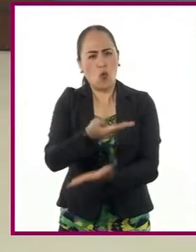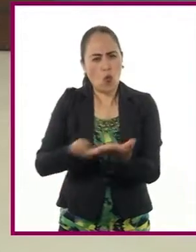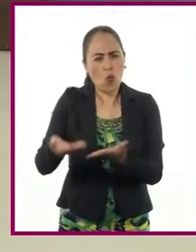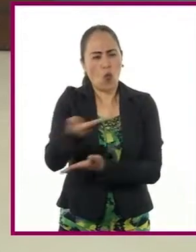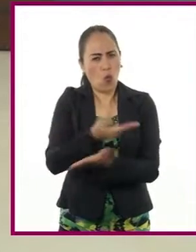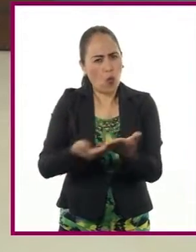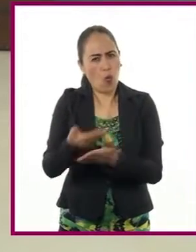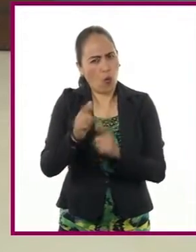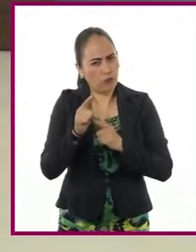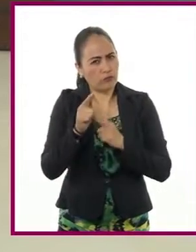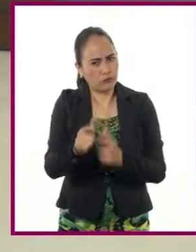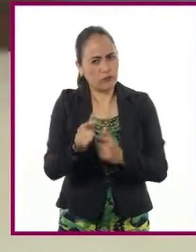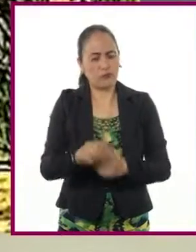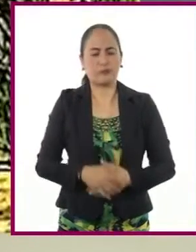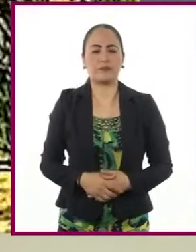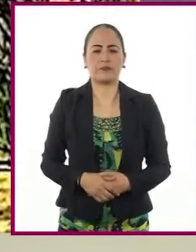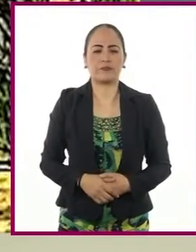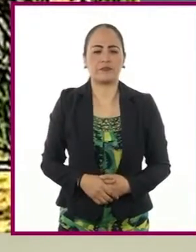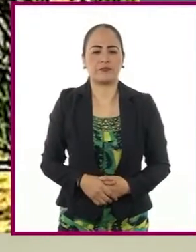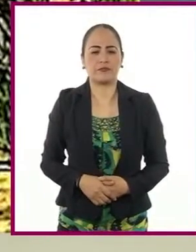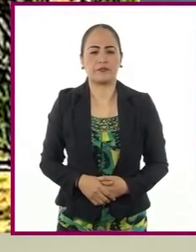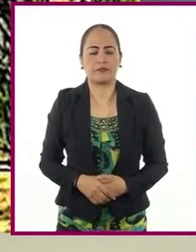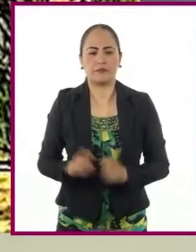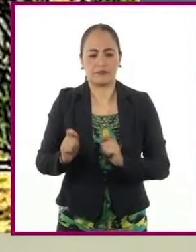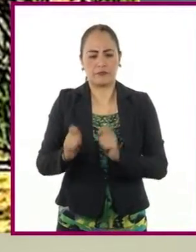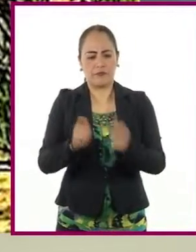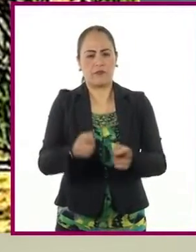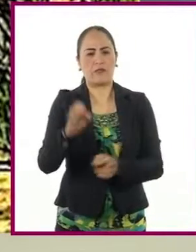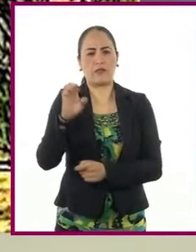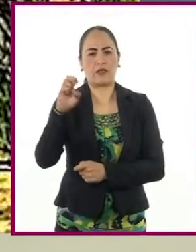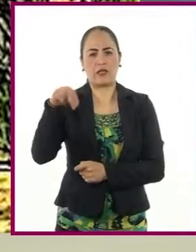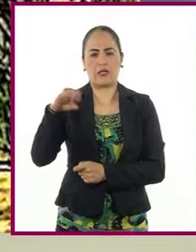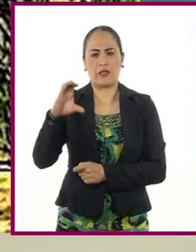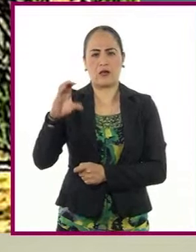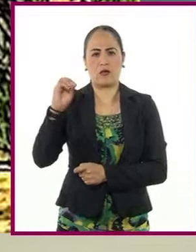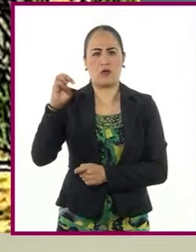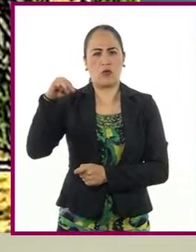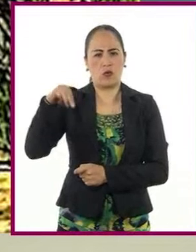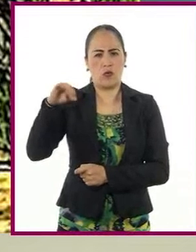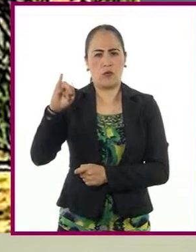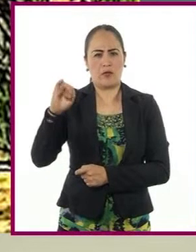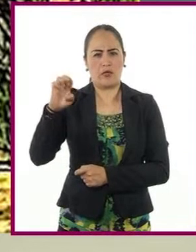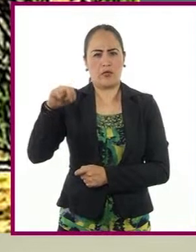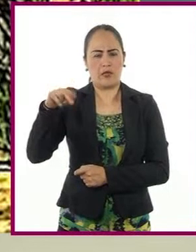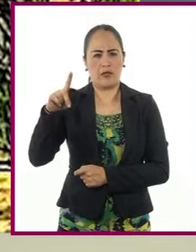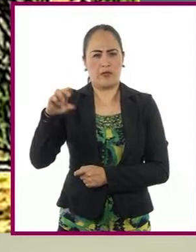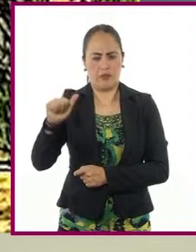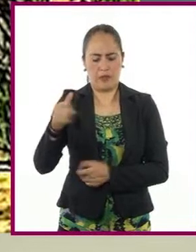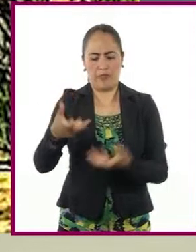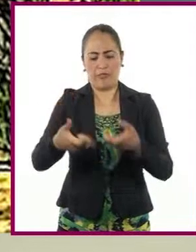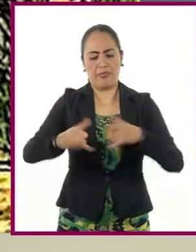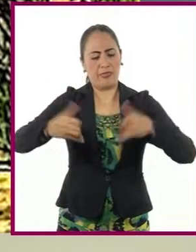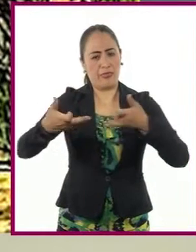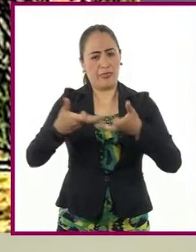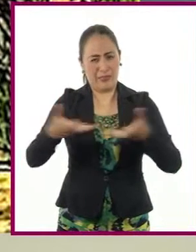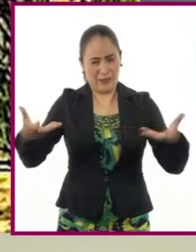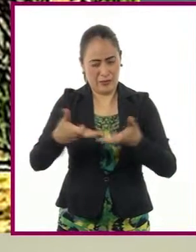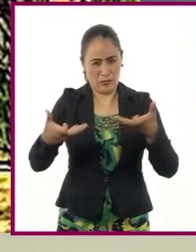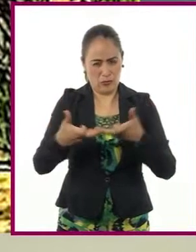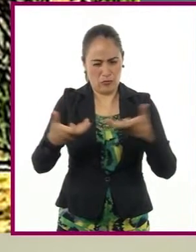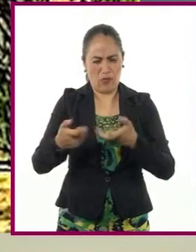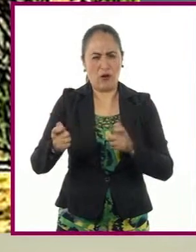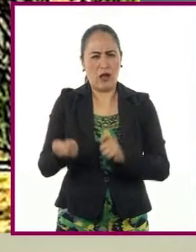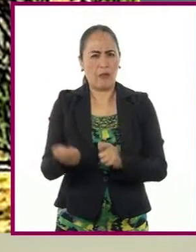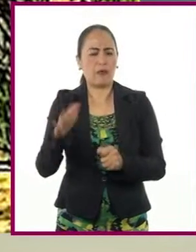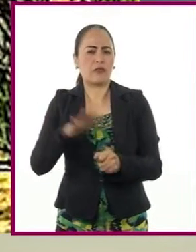novohispana. La encomienda fue la primera forma de administrar el territorio. No implicaba